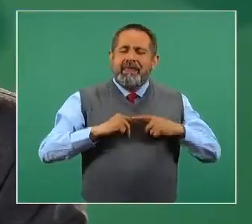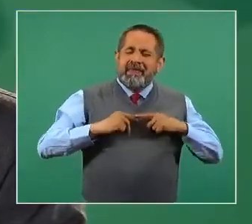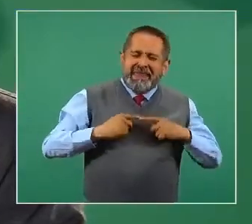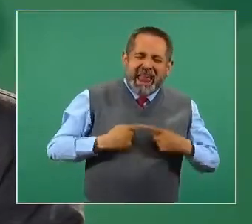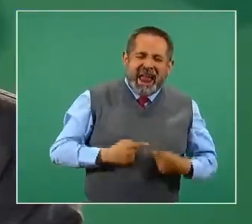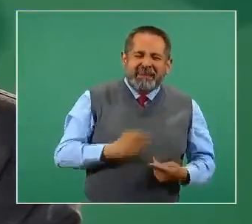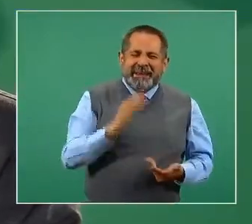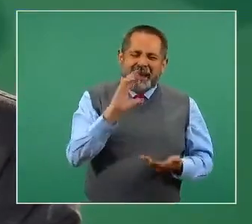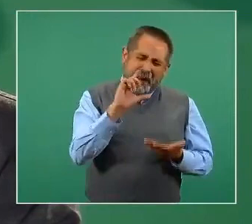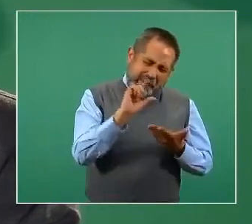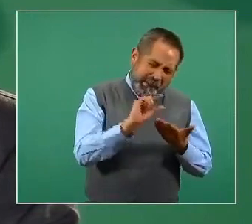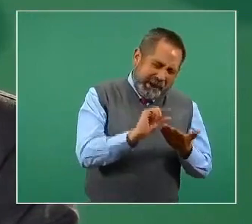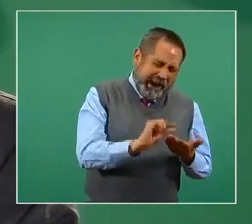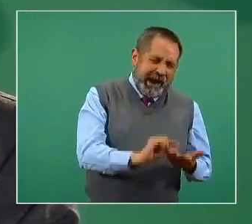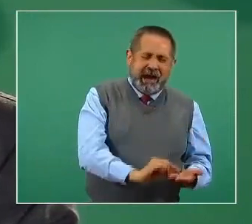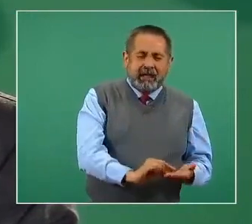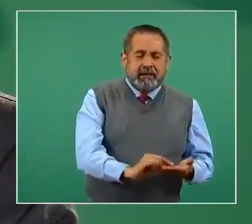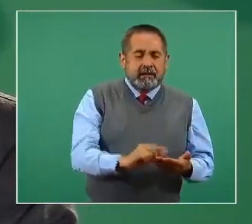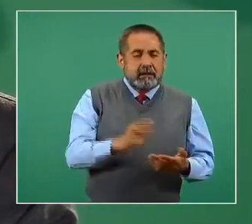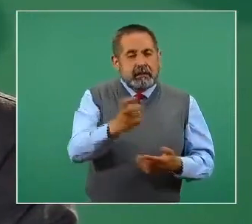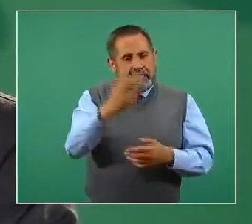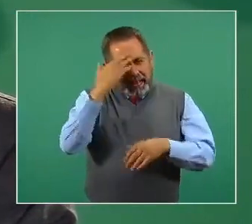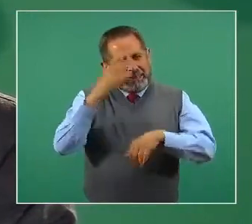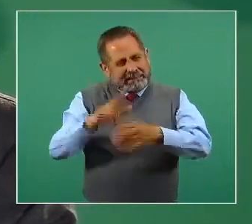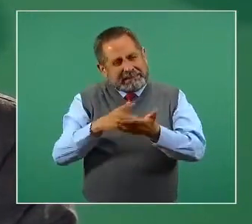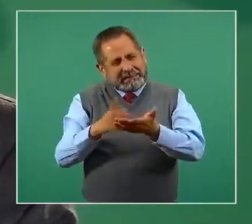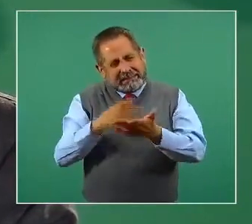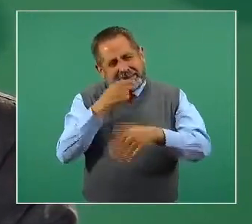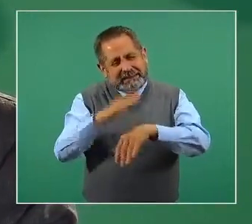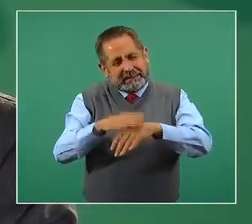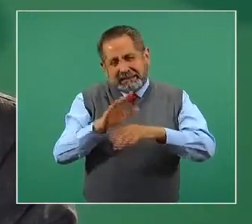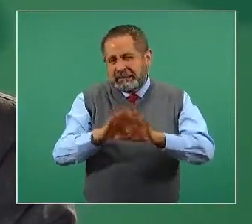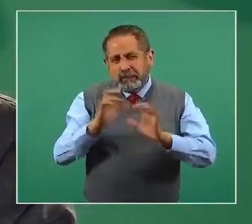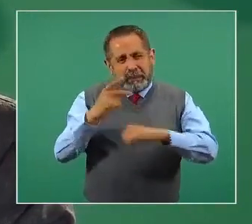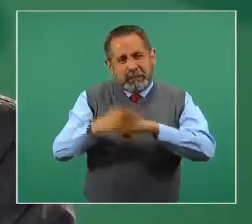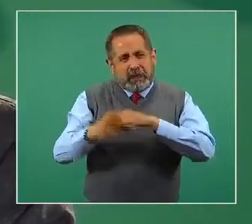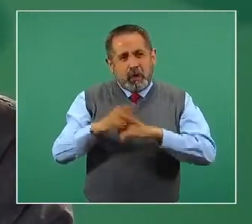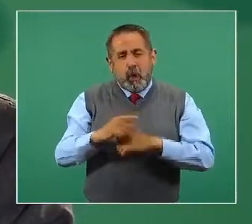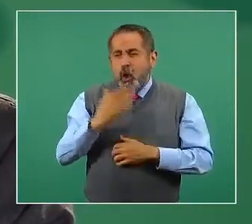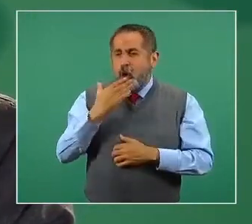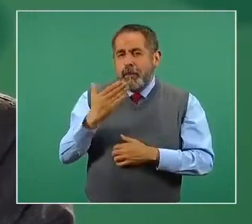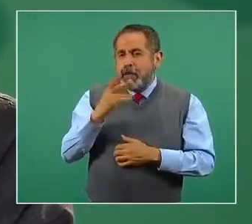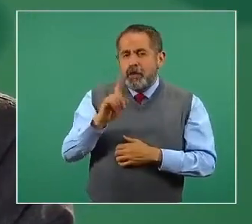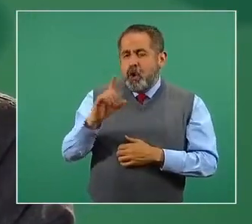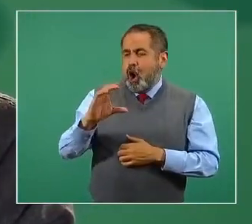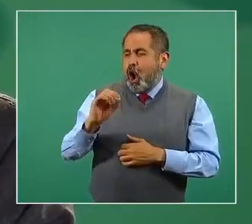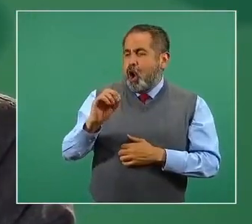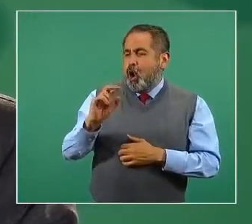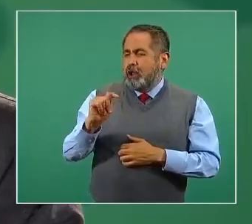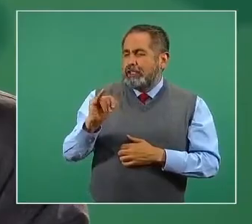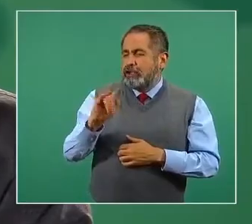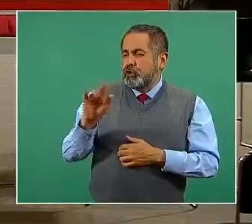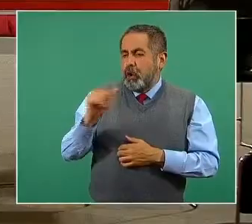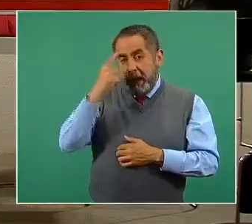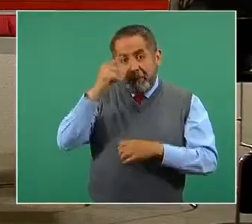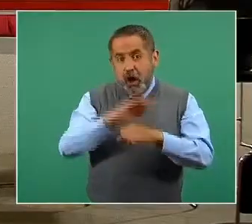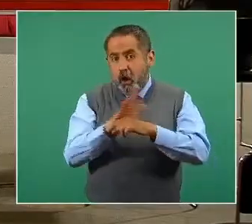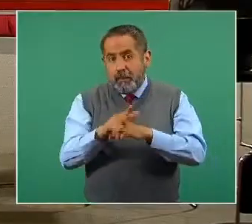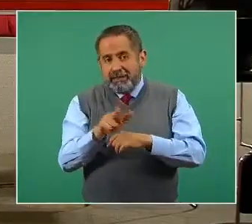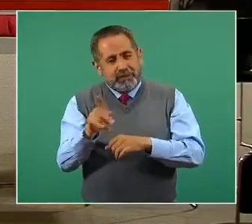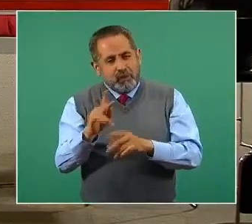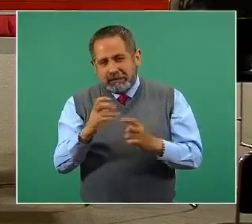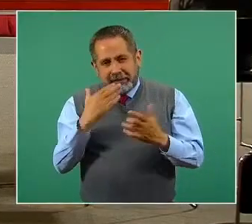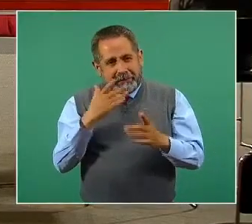peligro de abusar de los medicamentos derivados de la cortisona en el tratamiento de COVID-19.